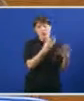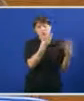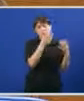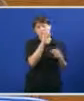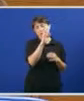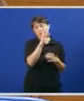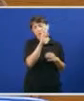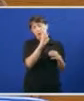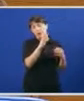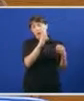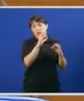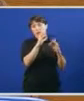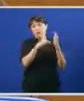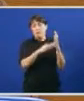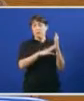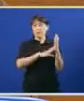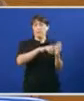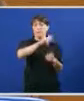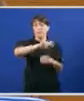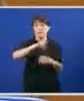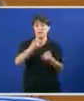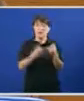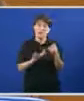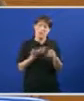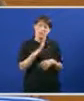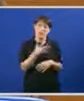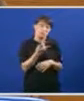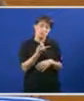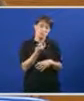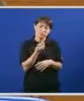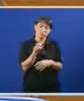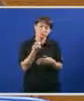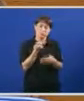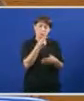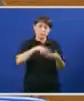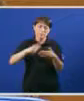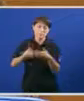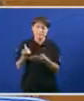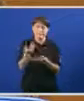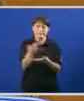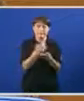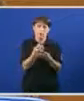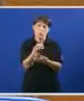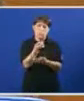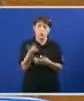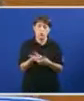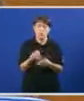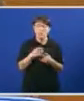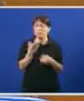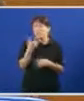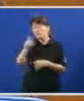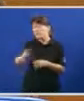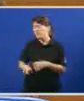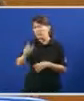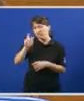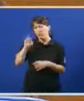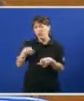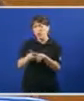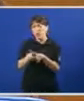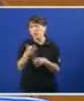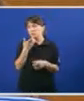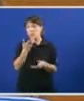797 euros de media al mes para poder vivir. Señor Feijó, haga una comparación muy sinxela, compare con